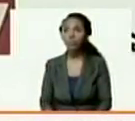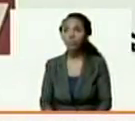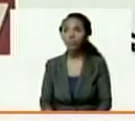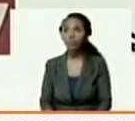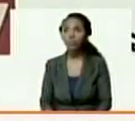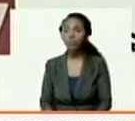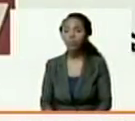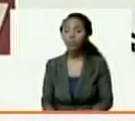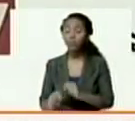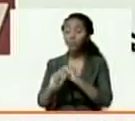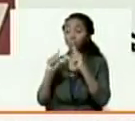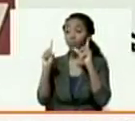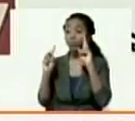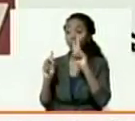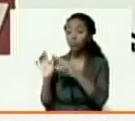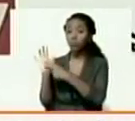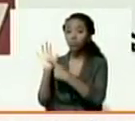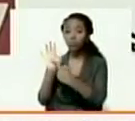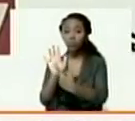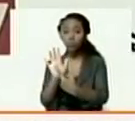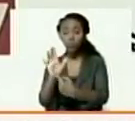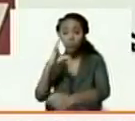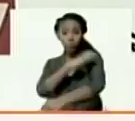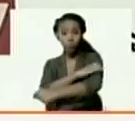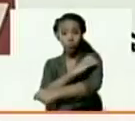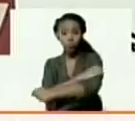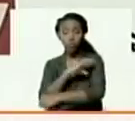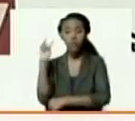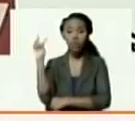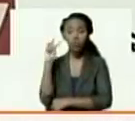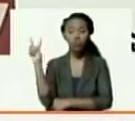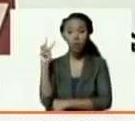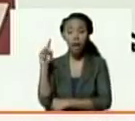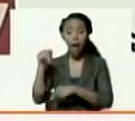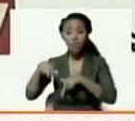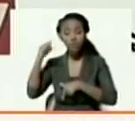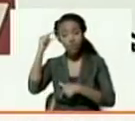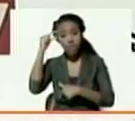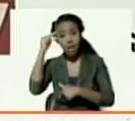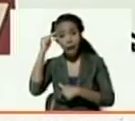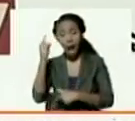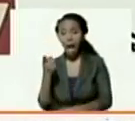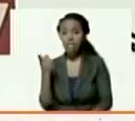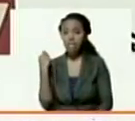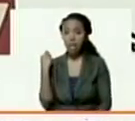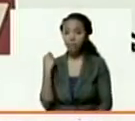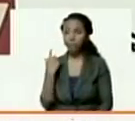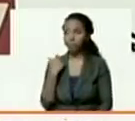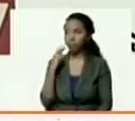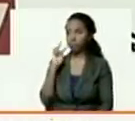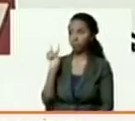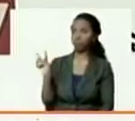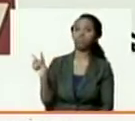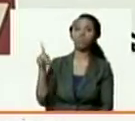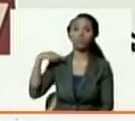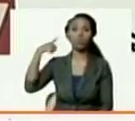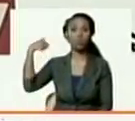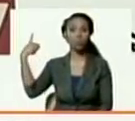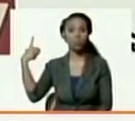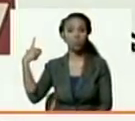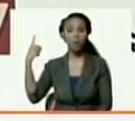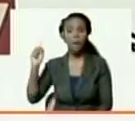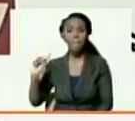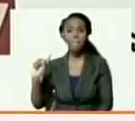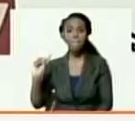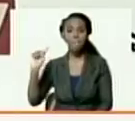El espectáculo dado por la oposición venezolana en estos días, ayer fue una cosa loca, primero justicia contra